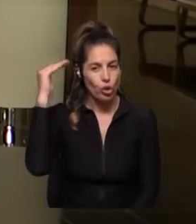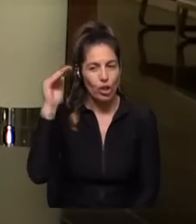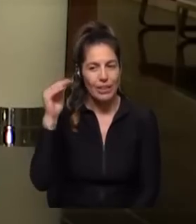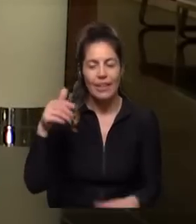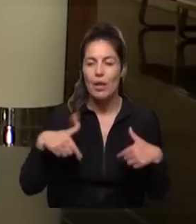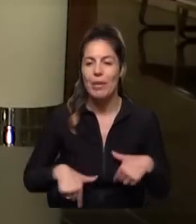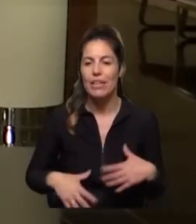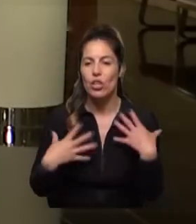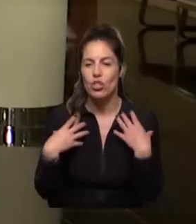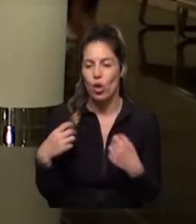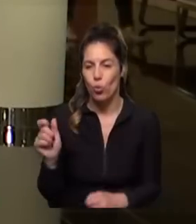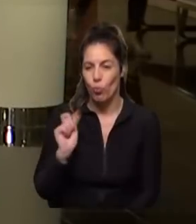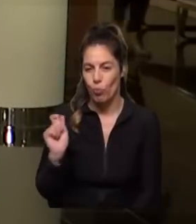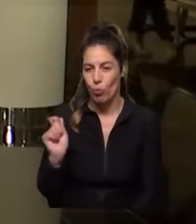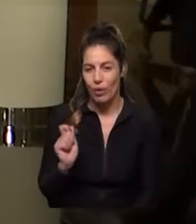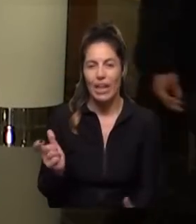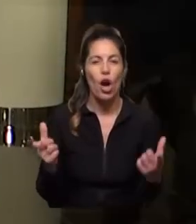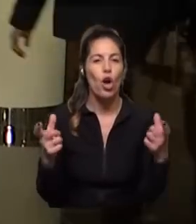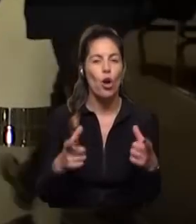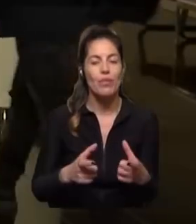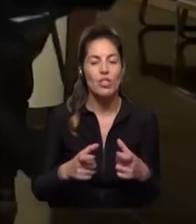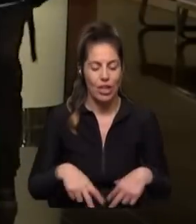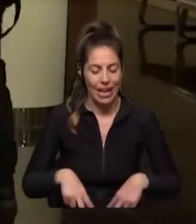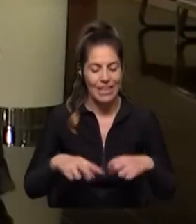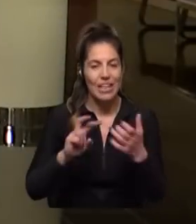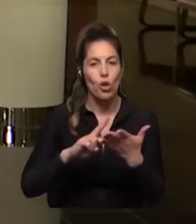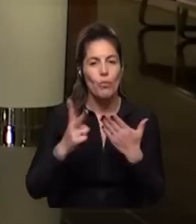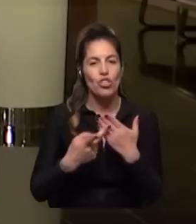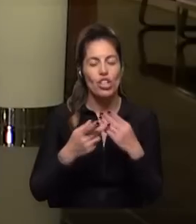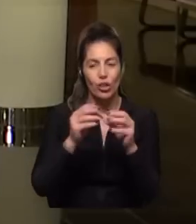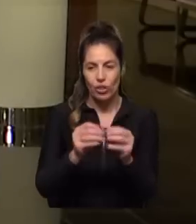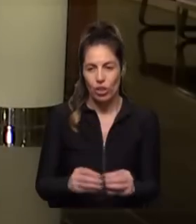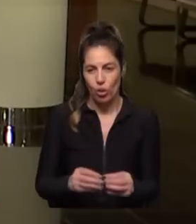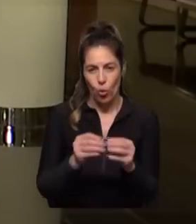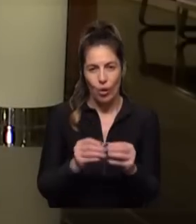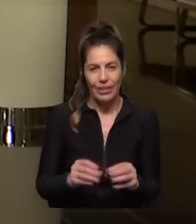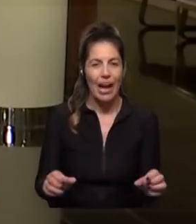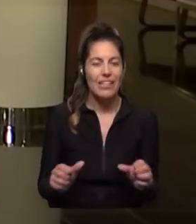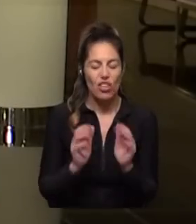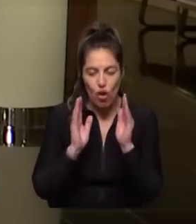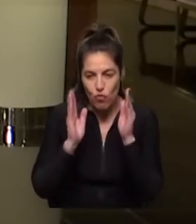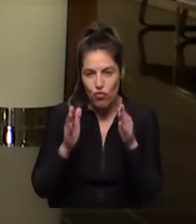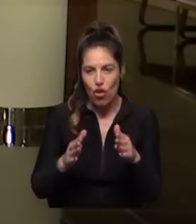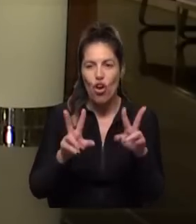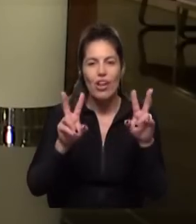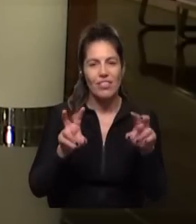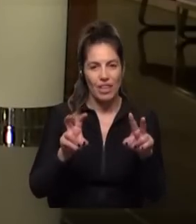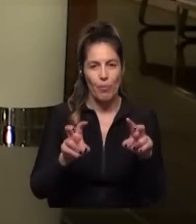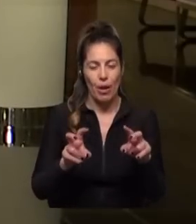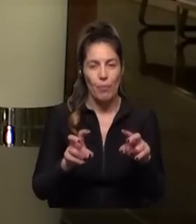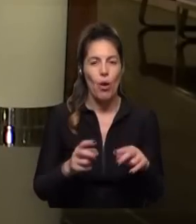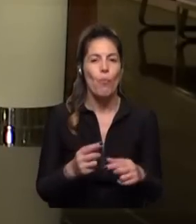pública justamente a la comisión que está estudiando el proyecto de rendición de cuentas haciendo foco en varios temas por un lado